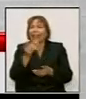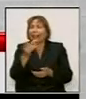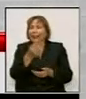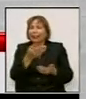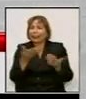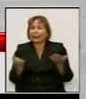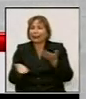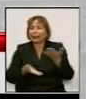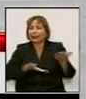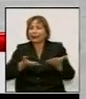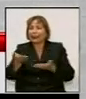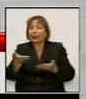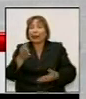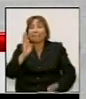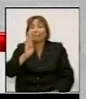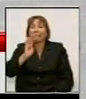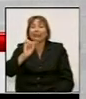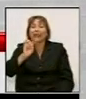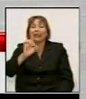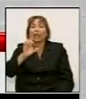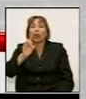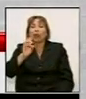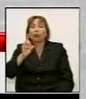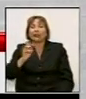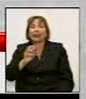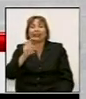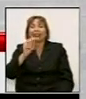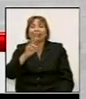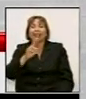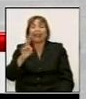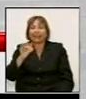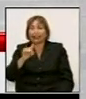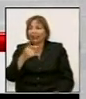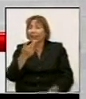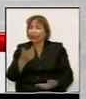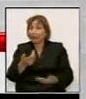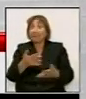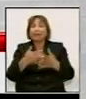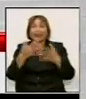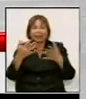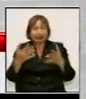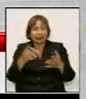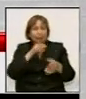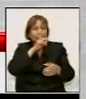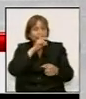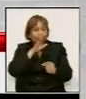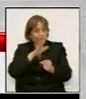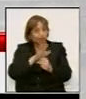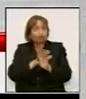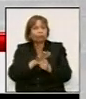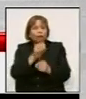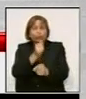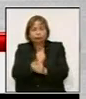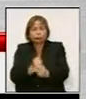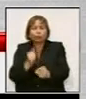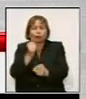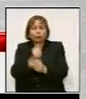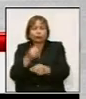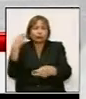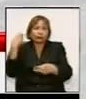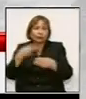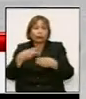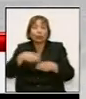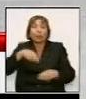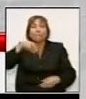bajo el liderazgo de Fernando Belaúnde Terry y también bastante comprometido y trabajando junto con don